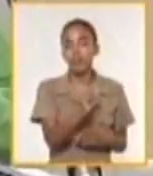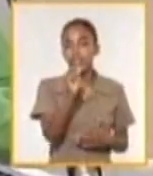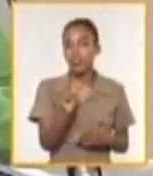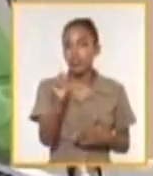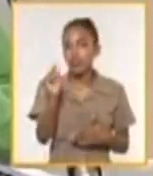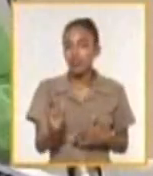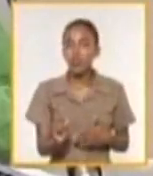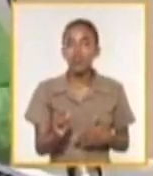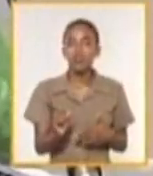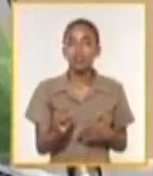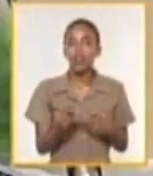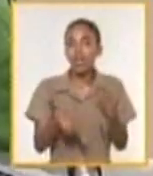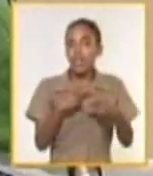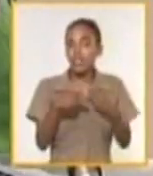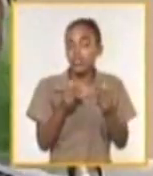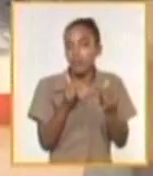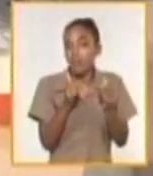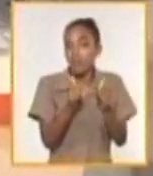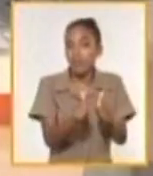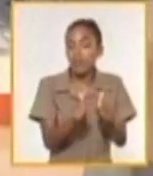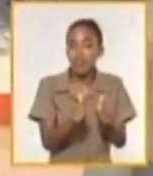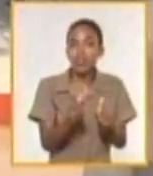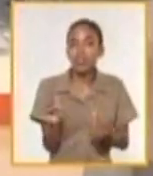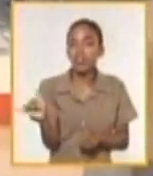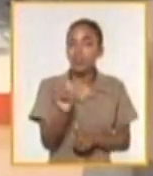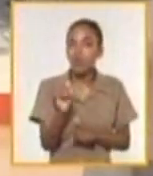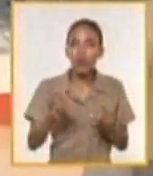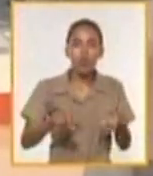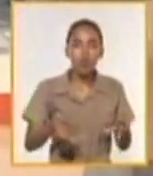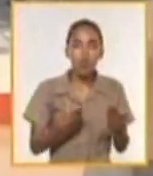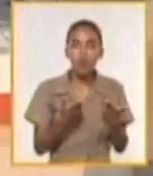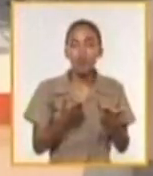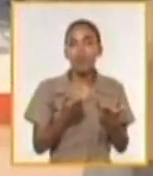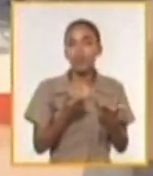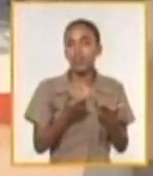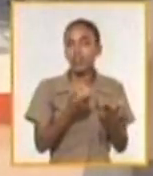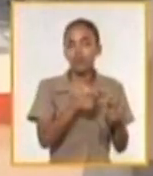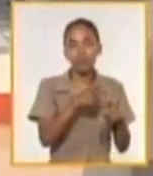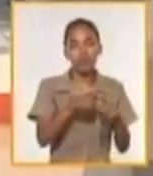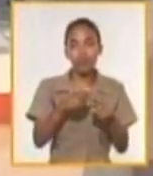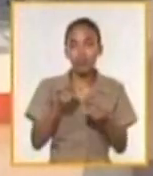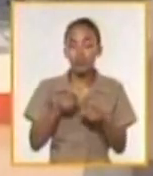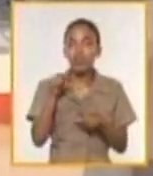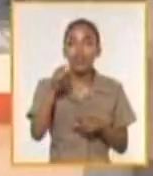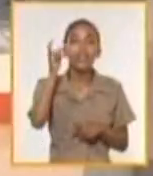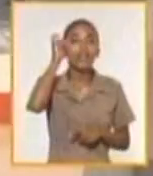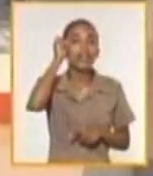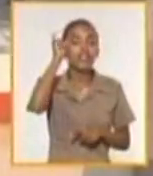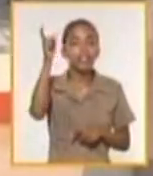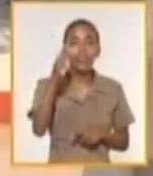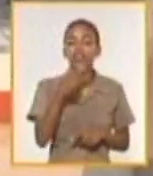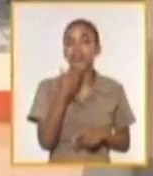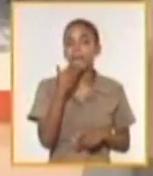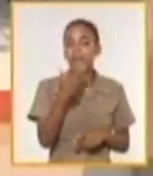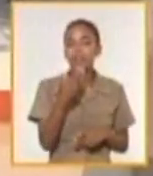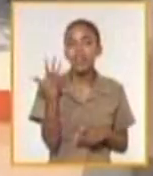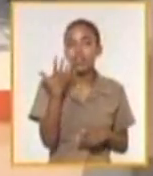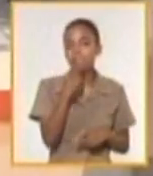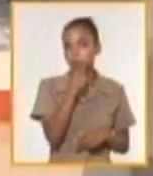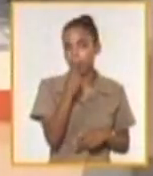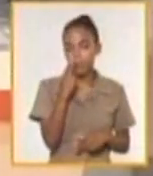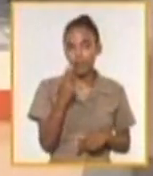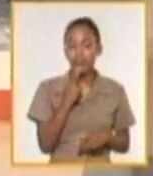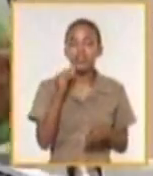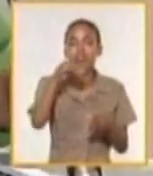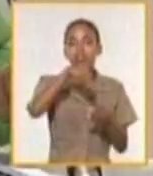divisa el bien, sino que también lo hace, lo realiza. Ahí está la idea del bien de Martí, está en Armando